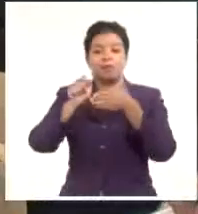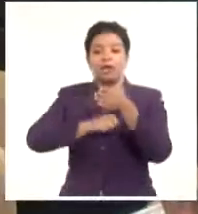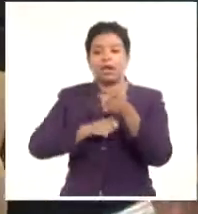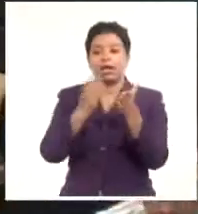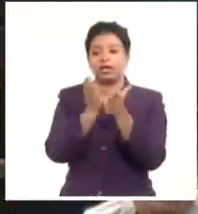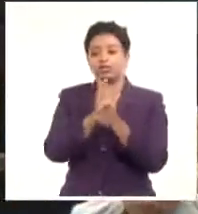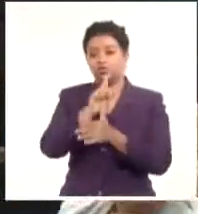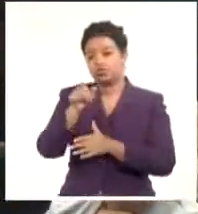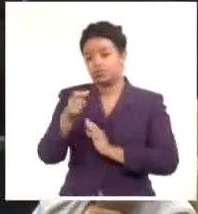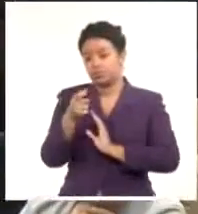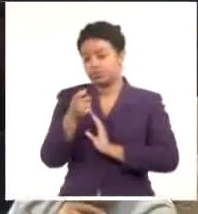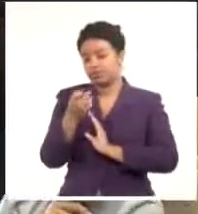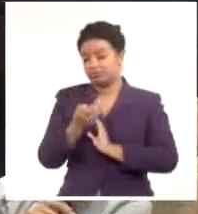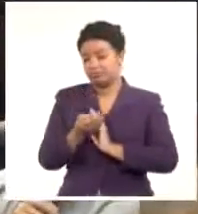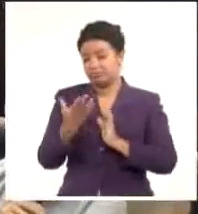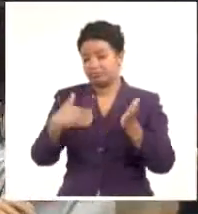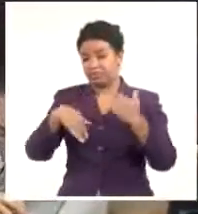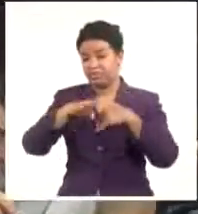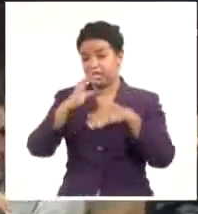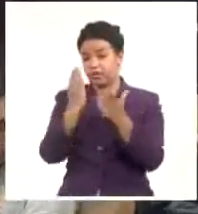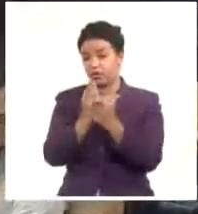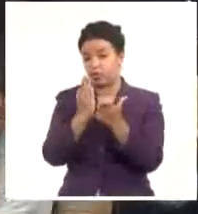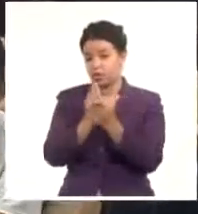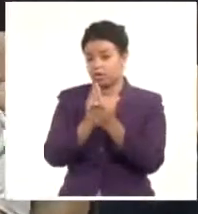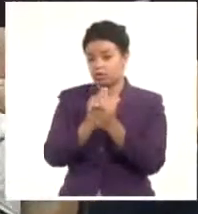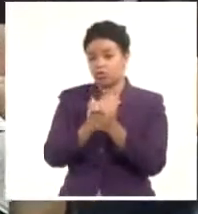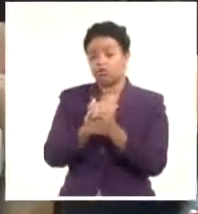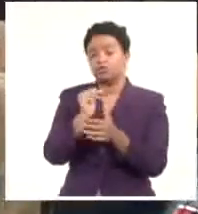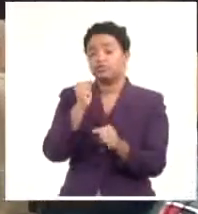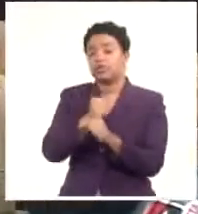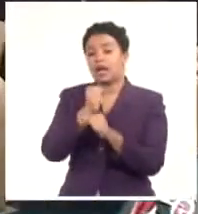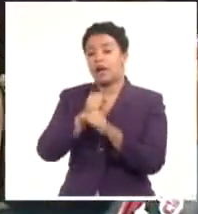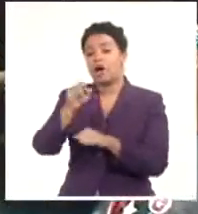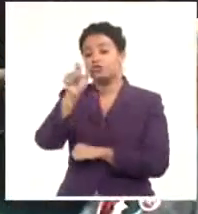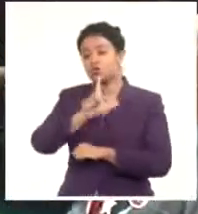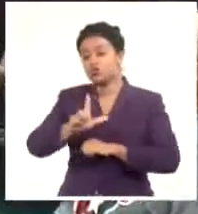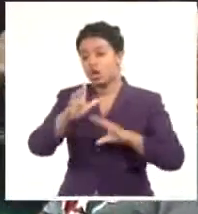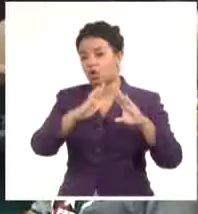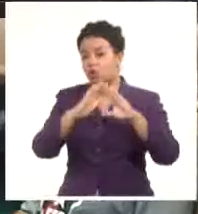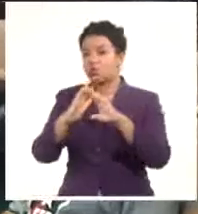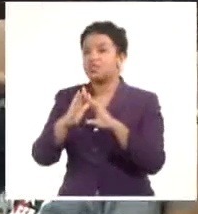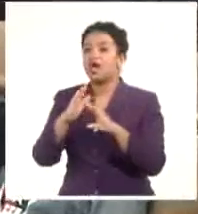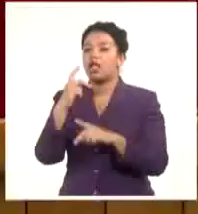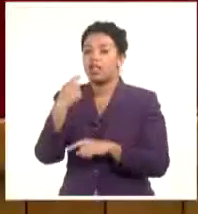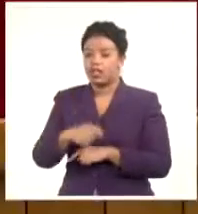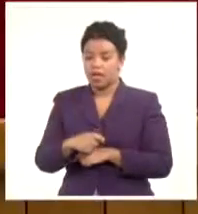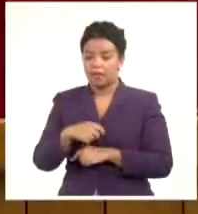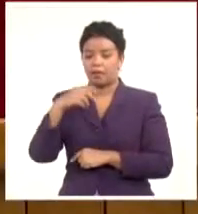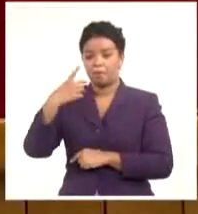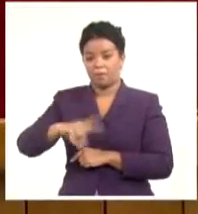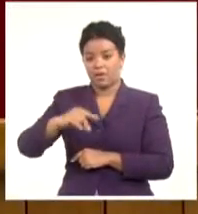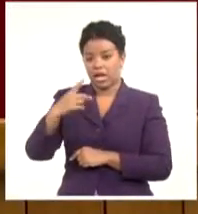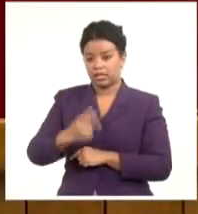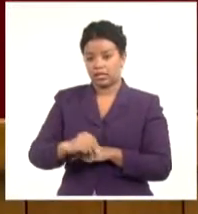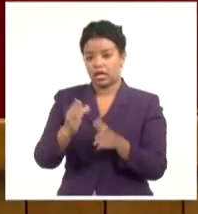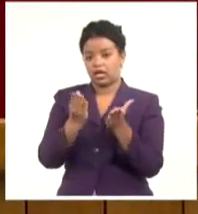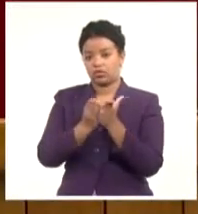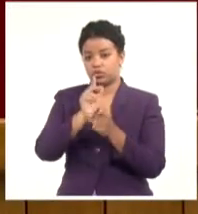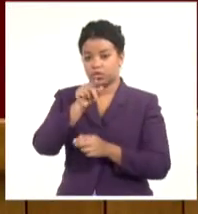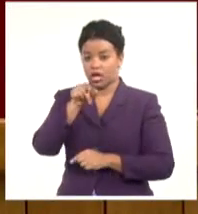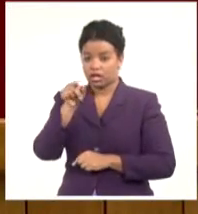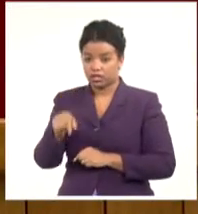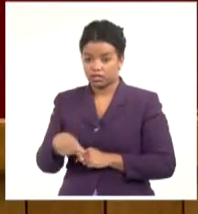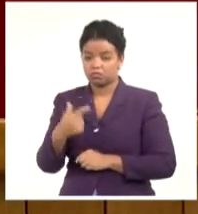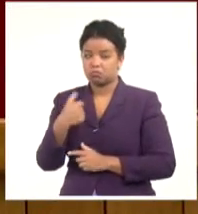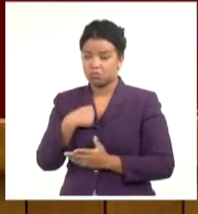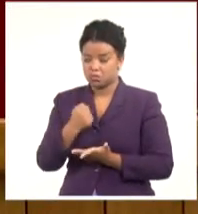Ministerio de Educación Superior el trabajo social comunitario como parte de la formación práctica de los estudiantes. Lo